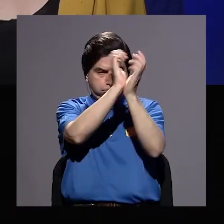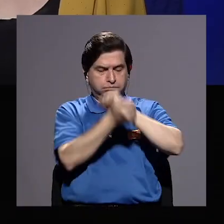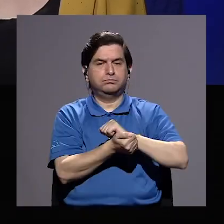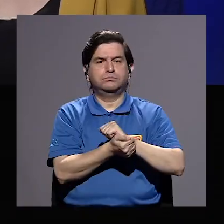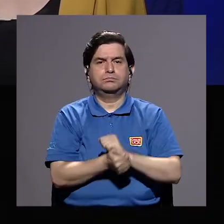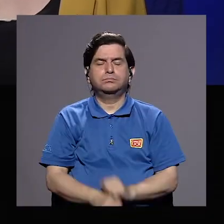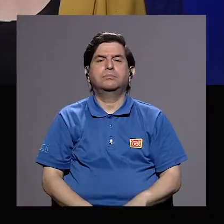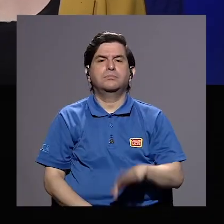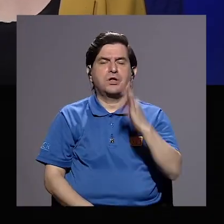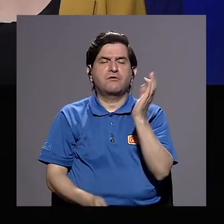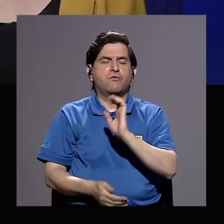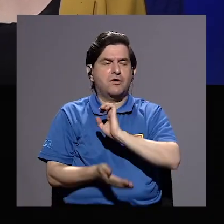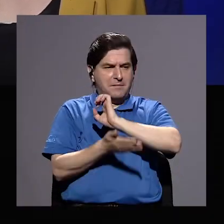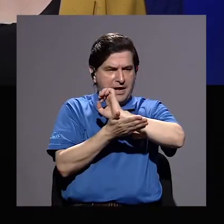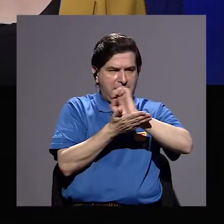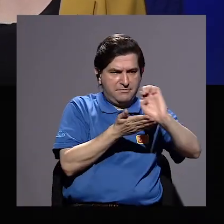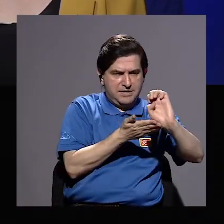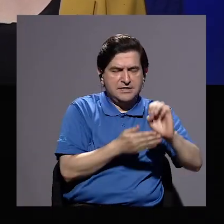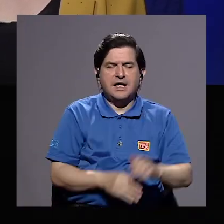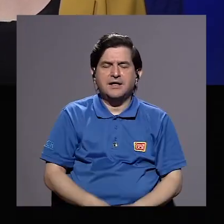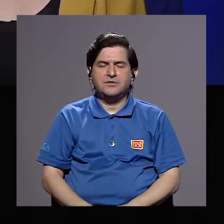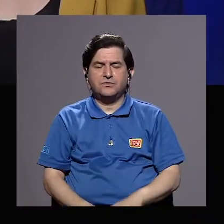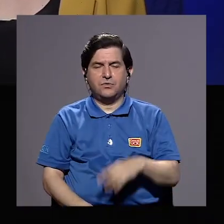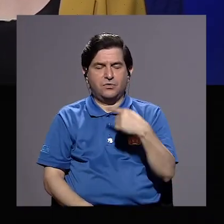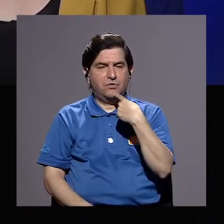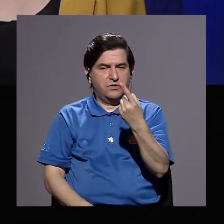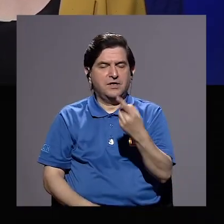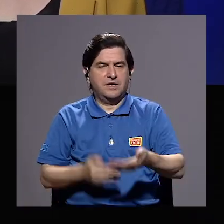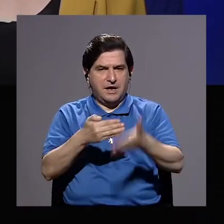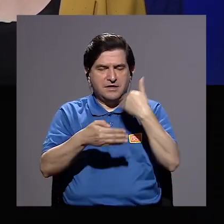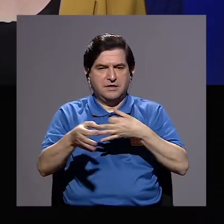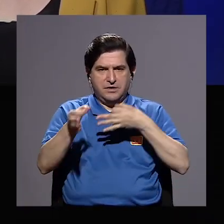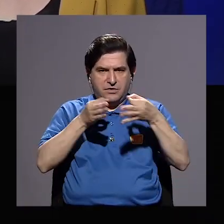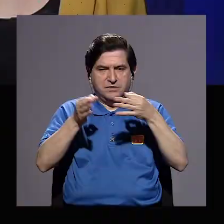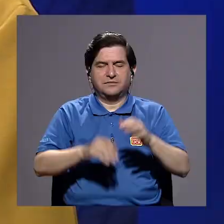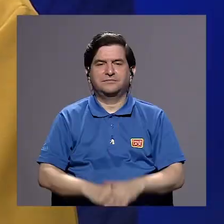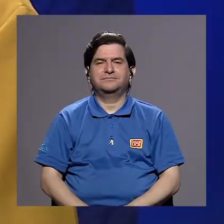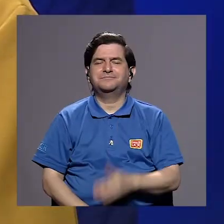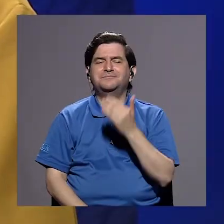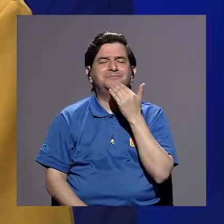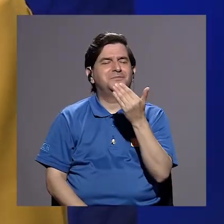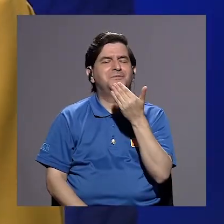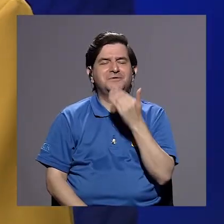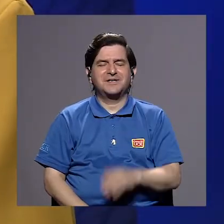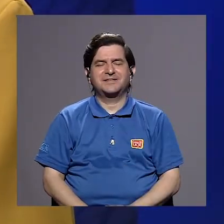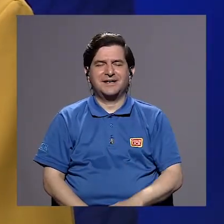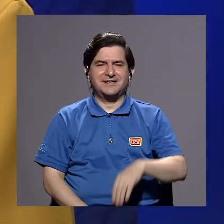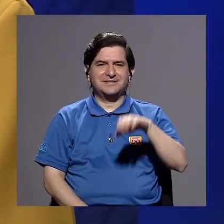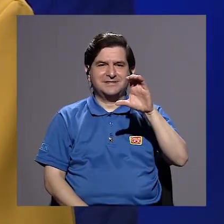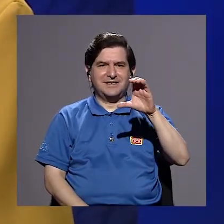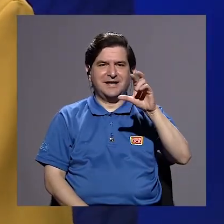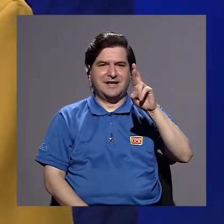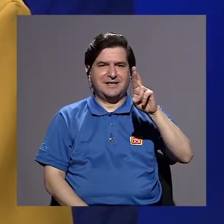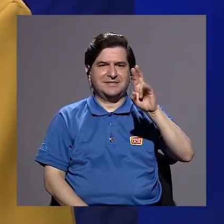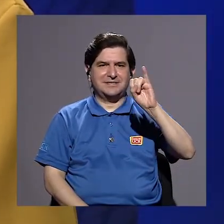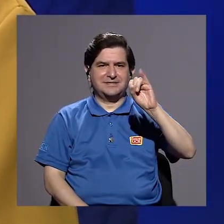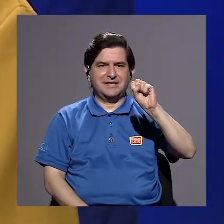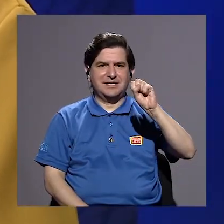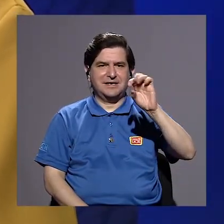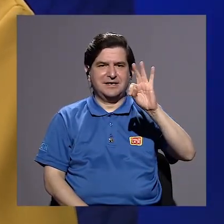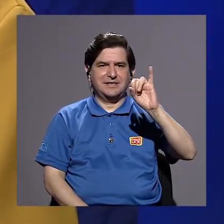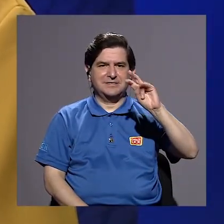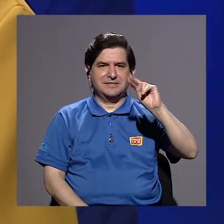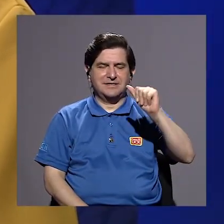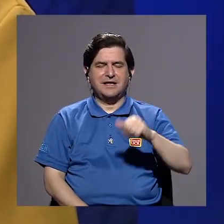cambiar preventivamente de la manera que acabo de mencionar. Muchísimas gracias, doña Cristina, por